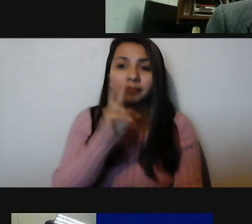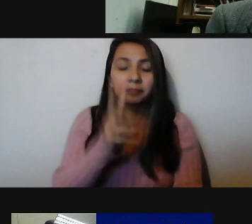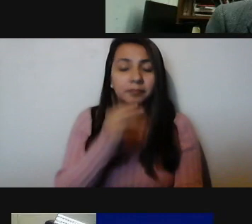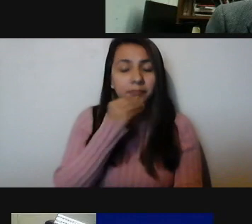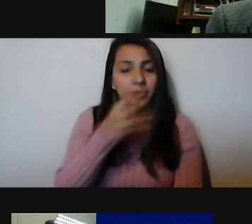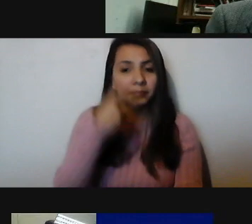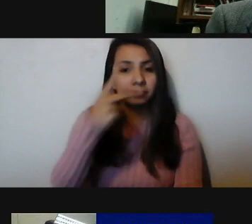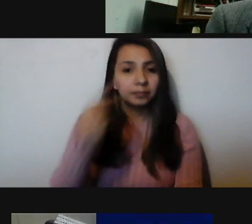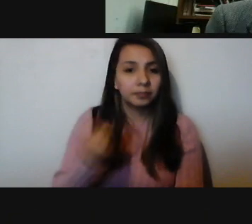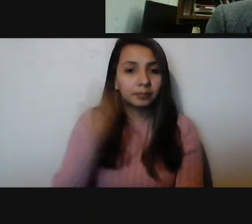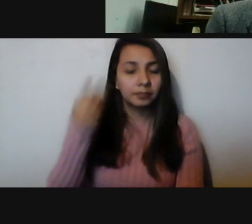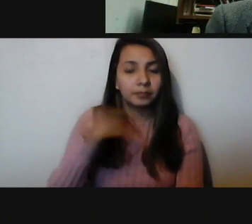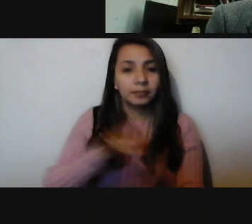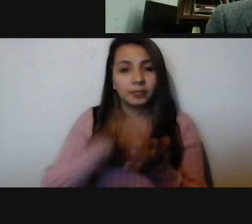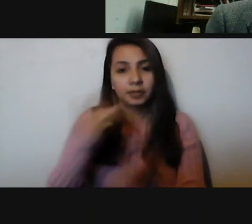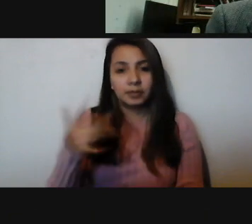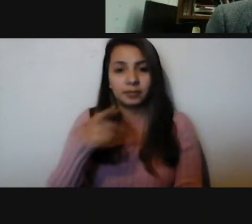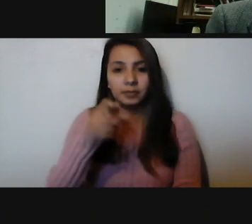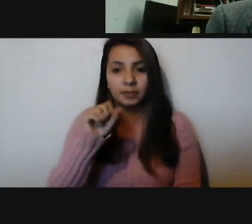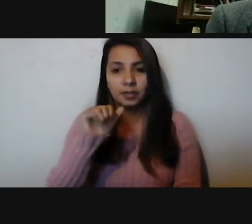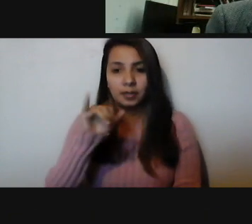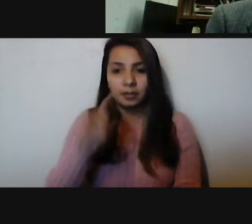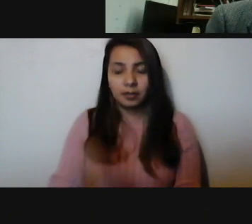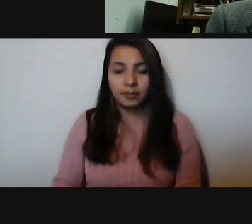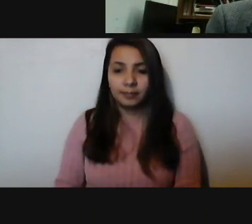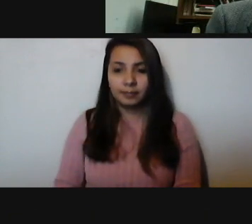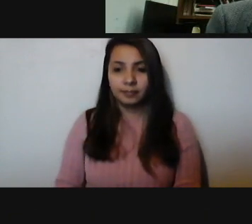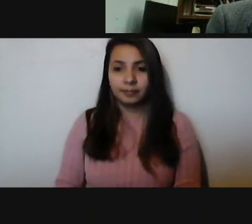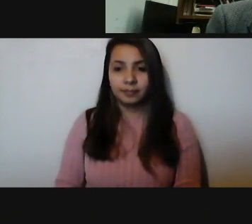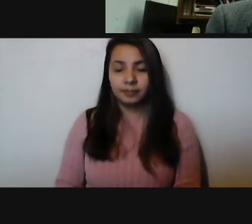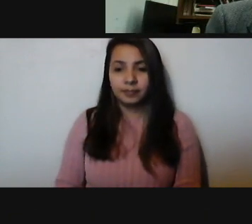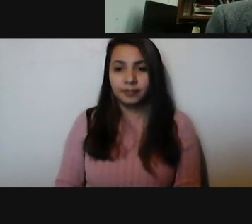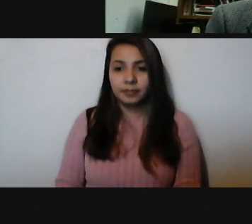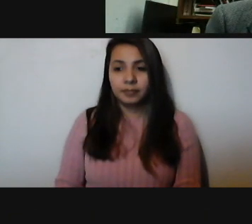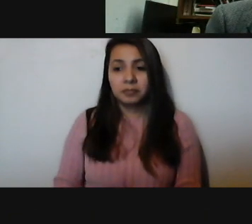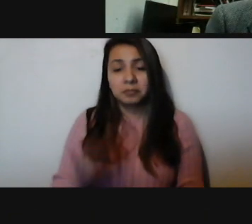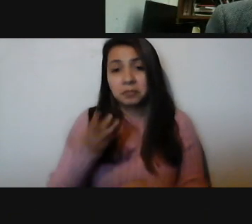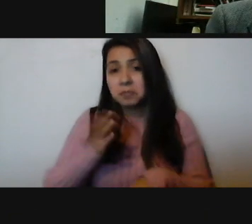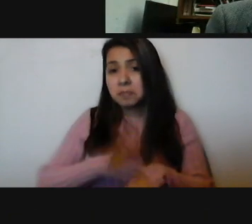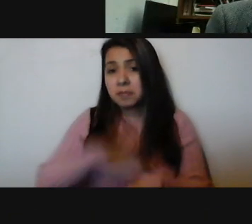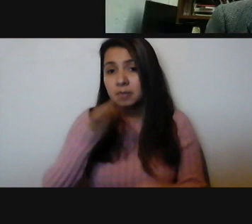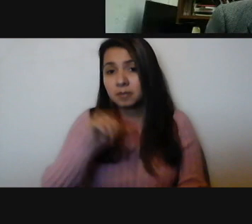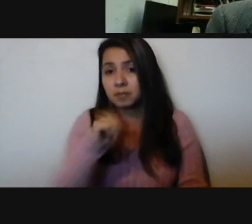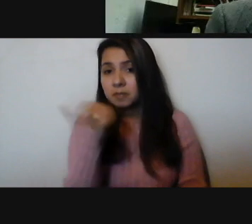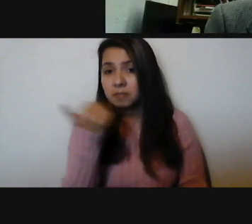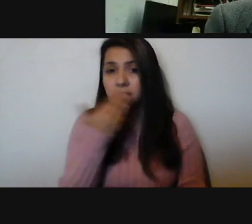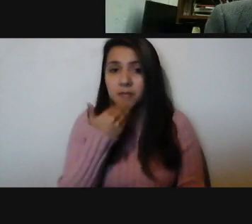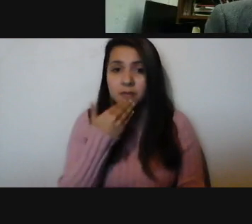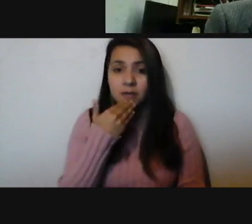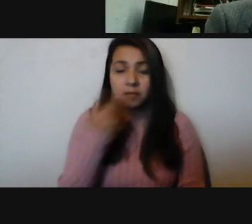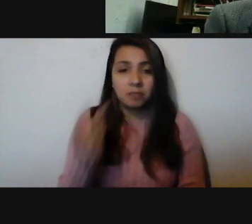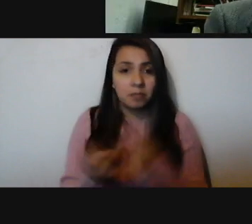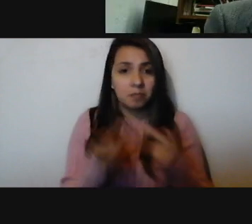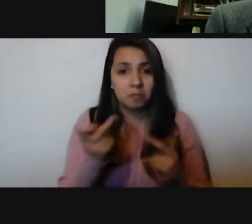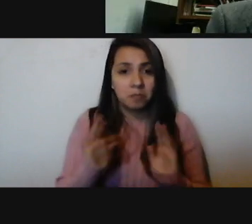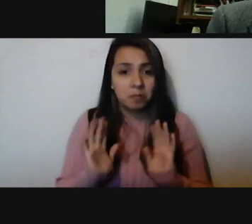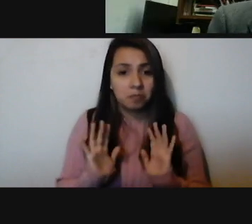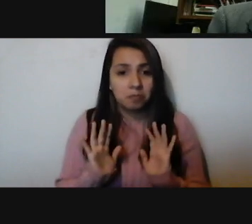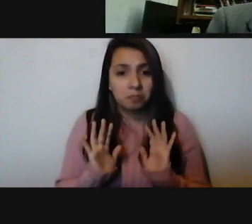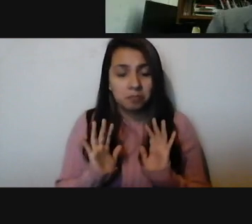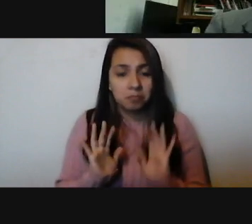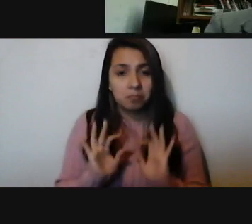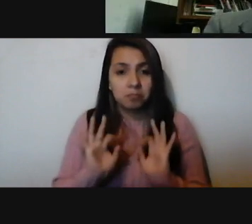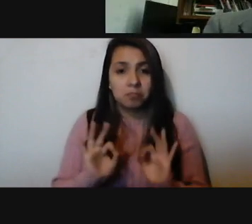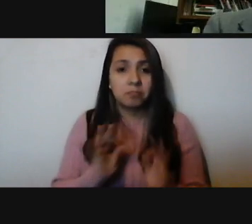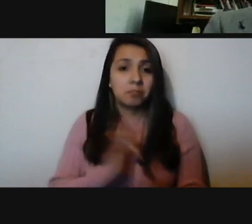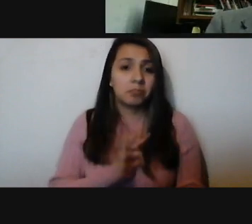Perfecto, agradece la respuesta y dice que fue una gran charla. Gracias, Hansai. Gracias, Hans.